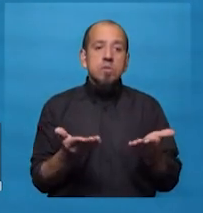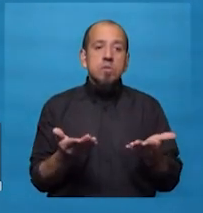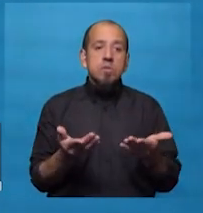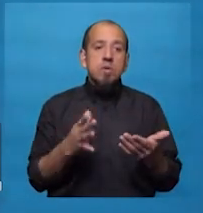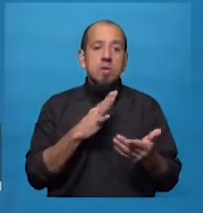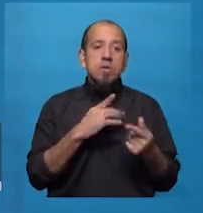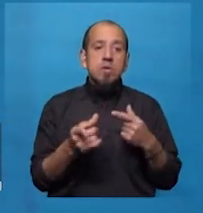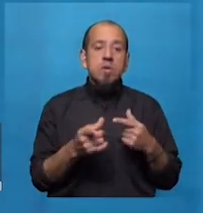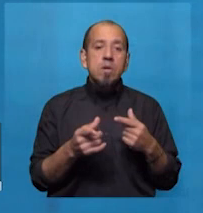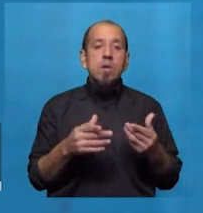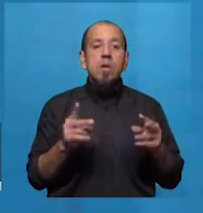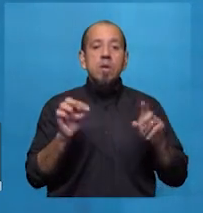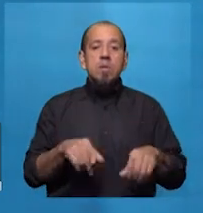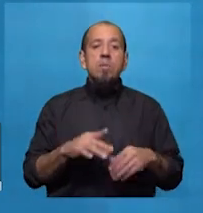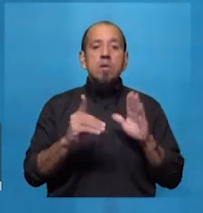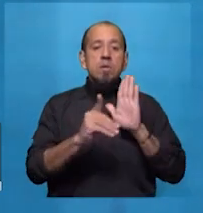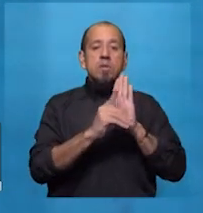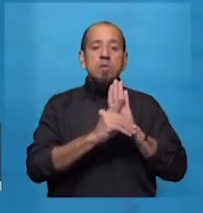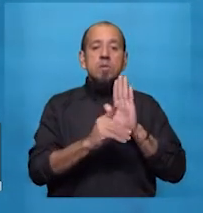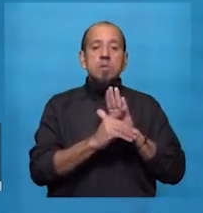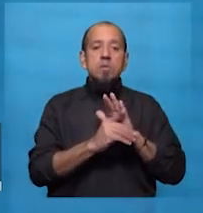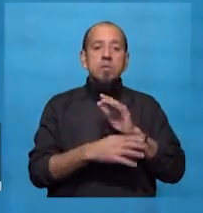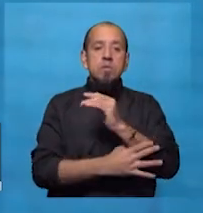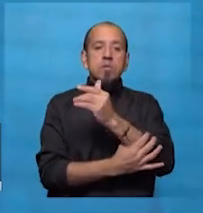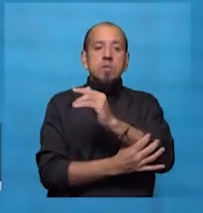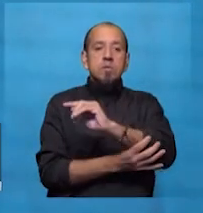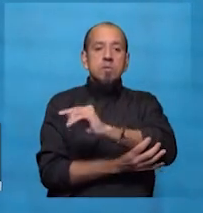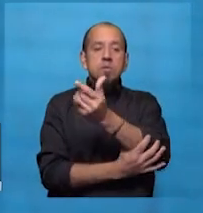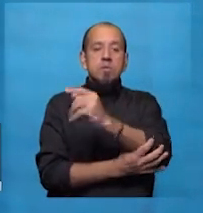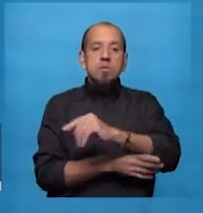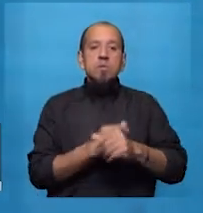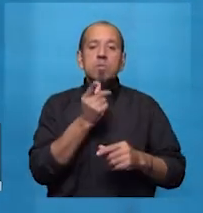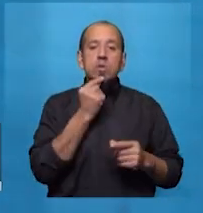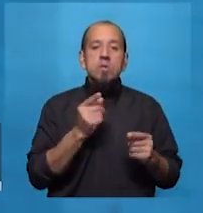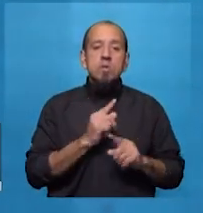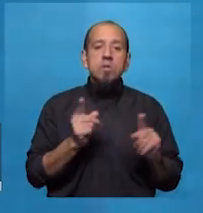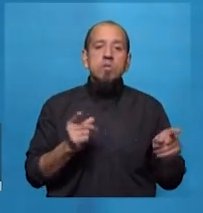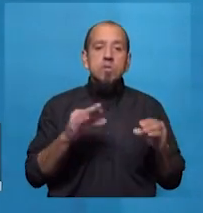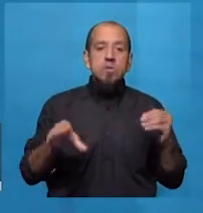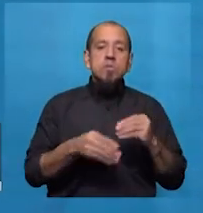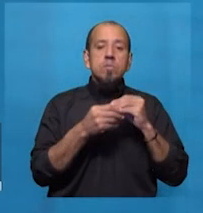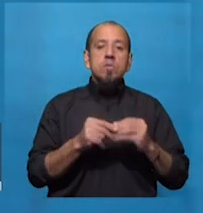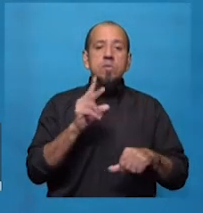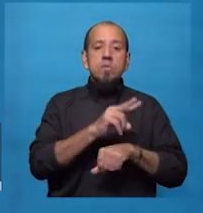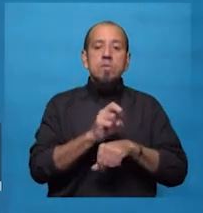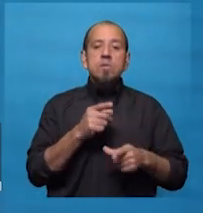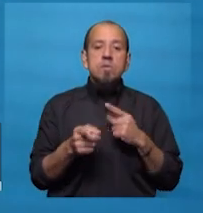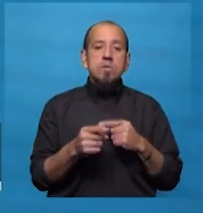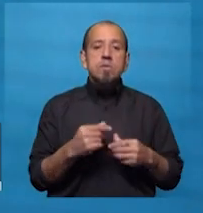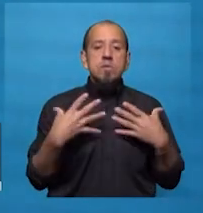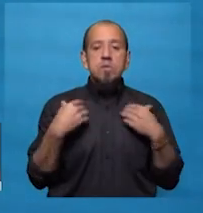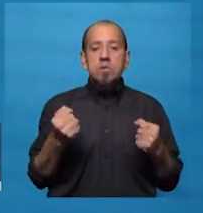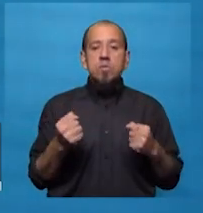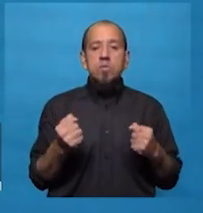especializado en sistematizar datos que no solo sistematice los datos de la policía sino que también incorpore los datos de fiscalía los datos de salud